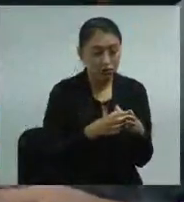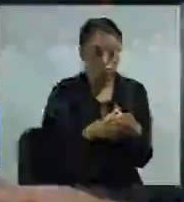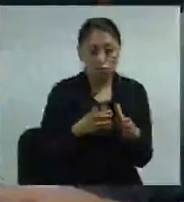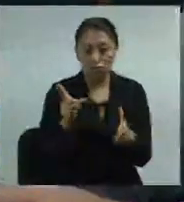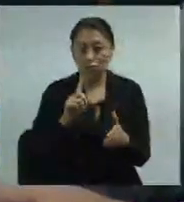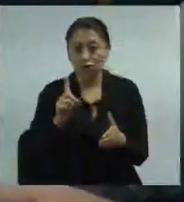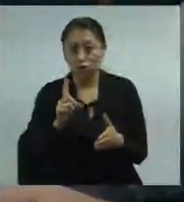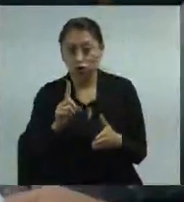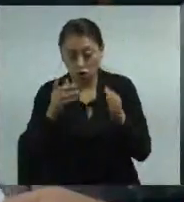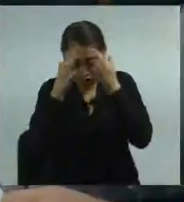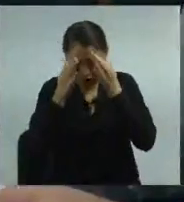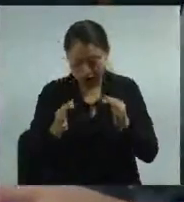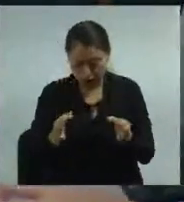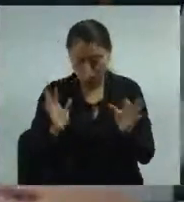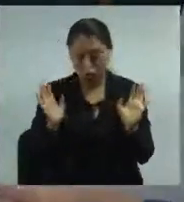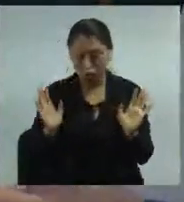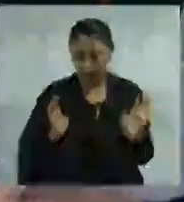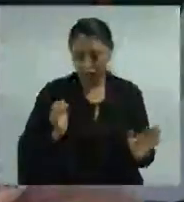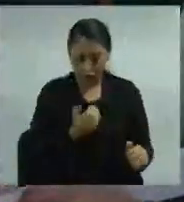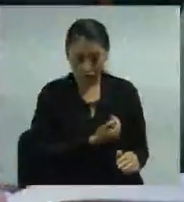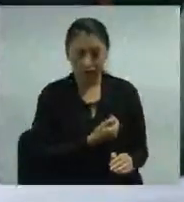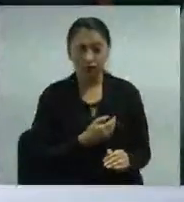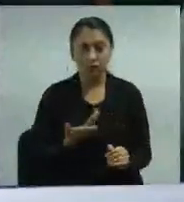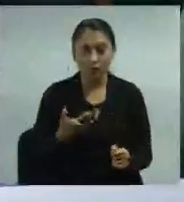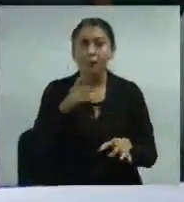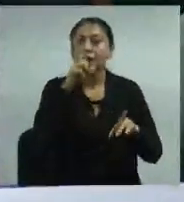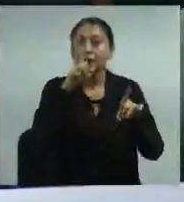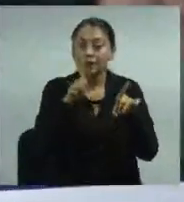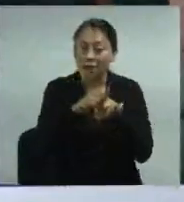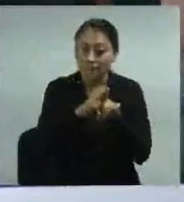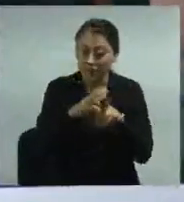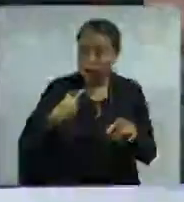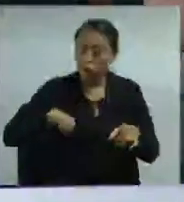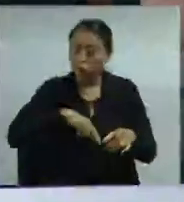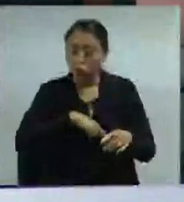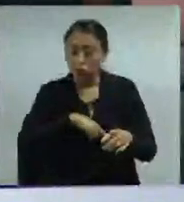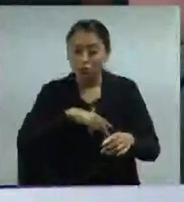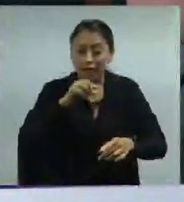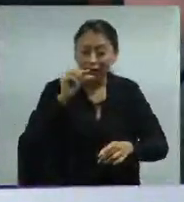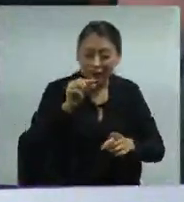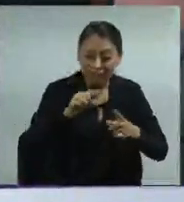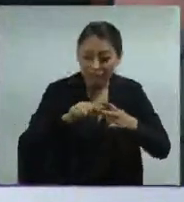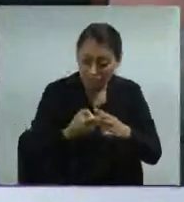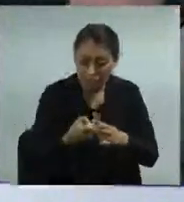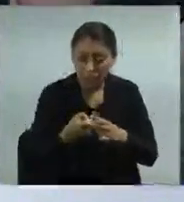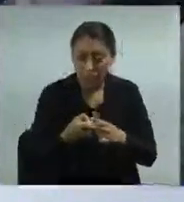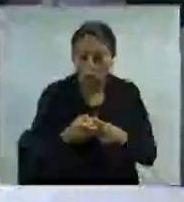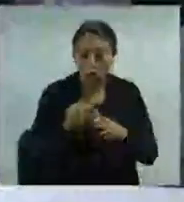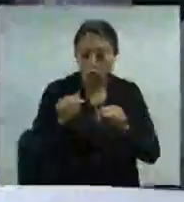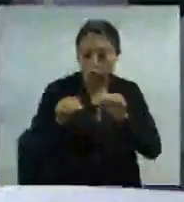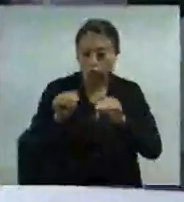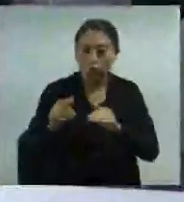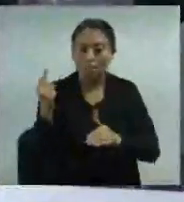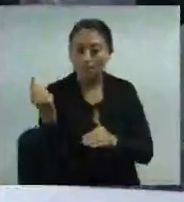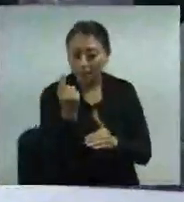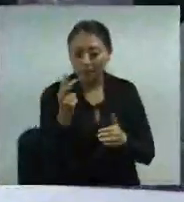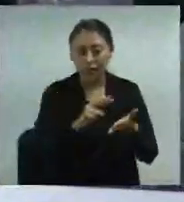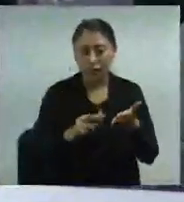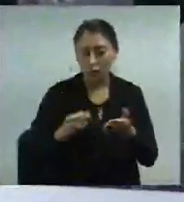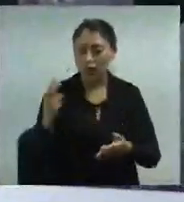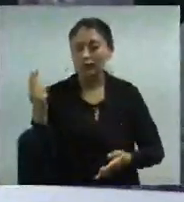¿verdad? Entonces, además, presidente, estamos a la puerta de una convocatoria. Va a pasar primera lectura, segunda